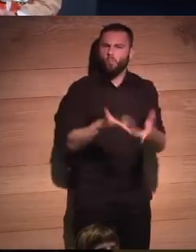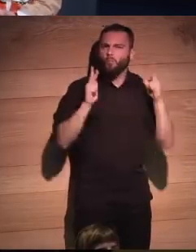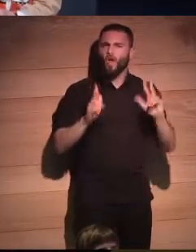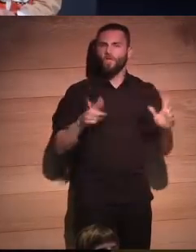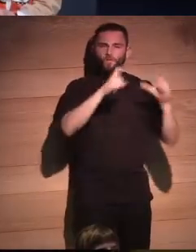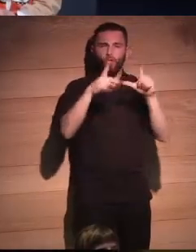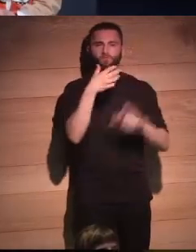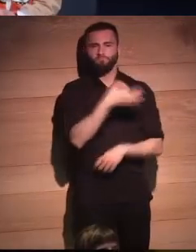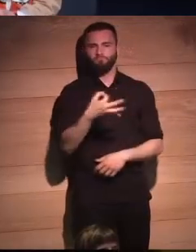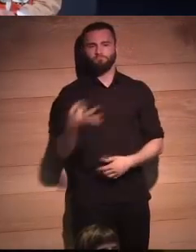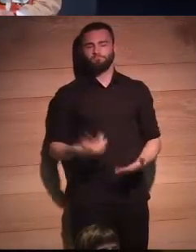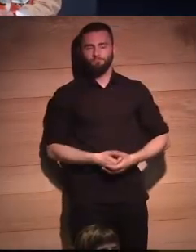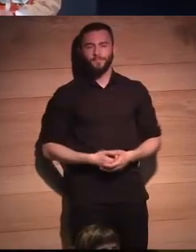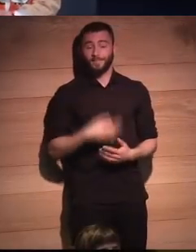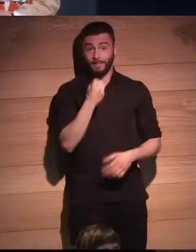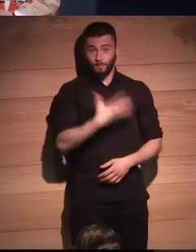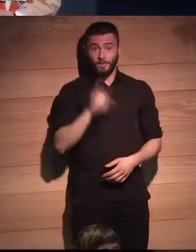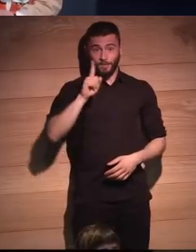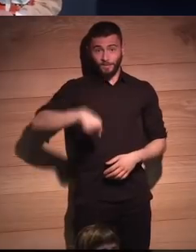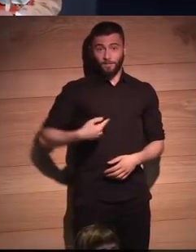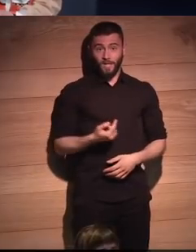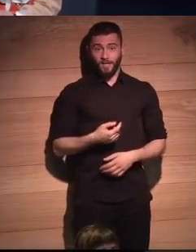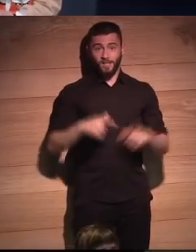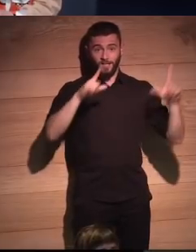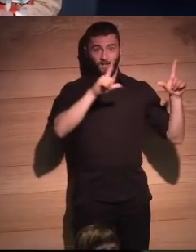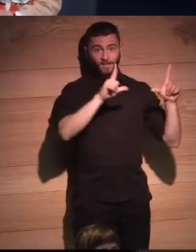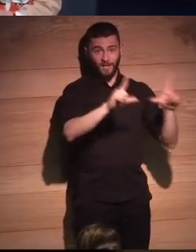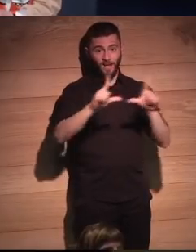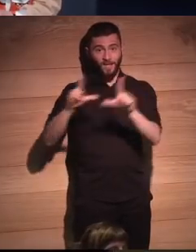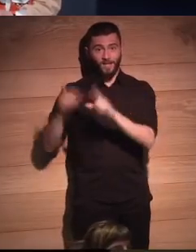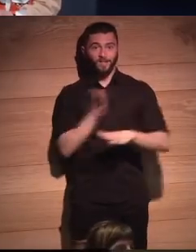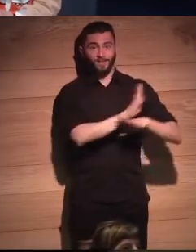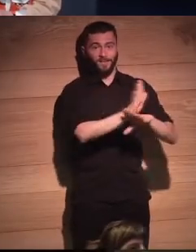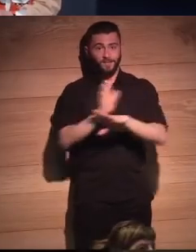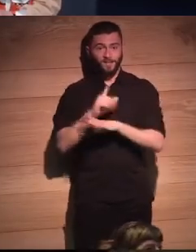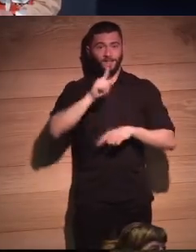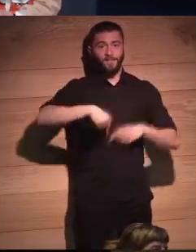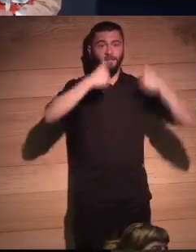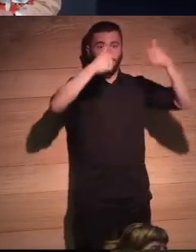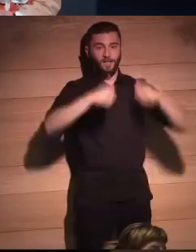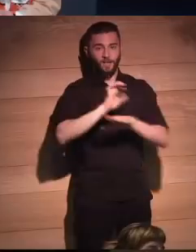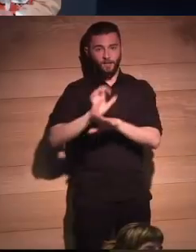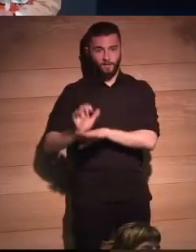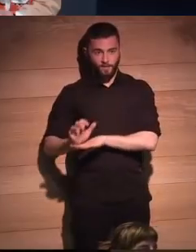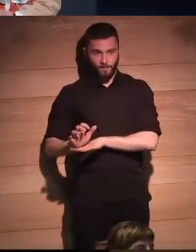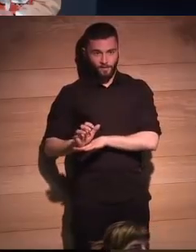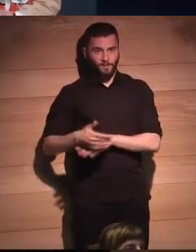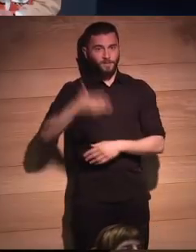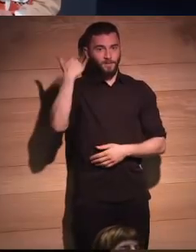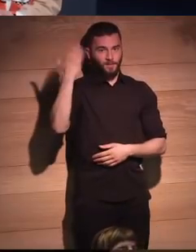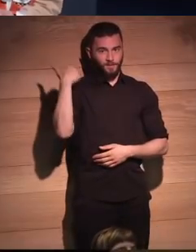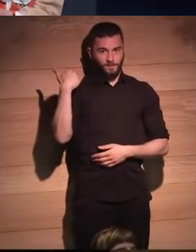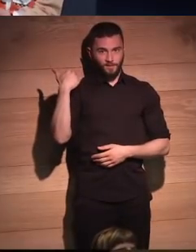fotos estupendas. Bueno, también nos va a presentar una serie de imágenes, incluidos en los carteles de unos films apócrifos del